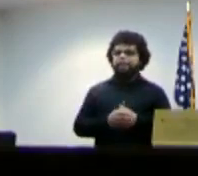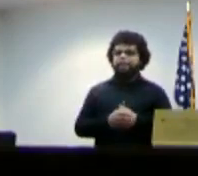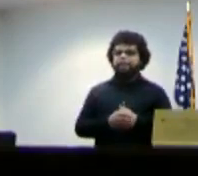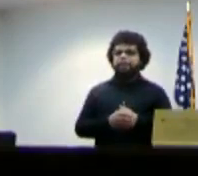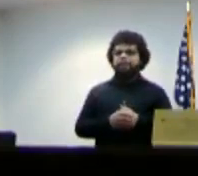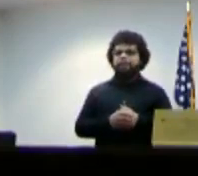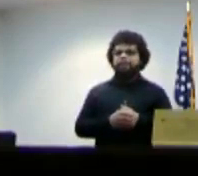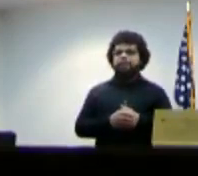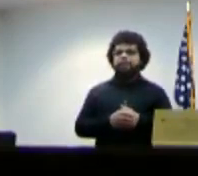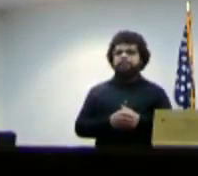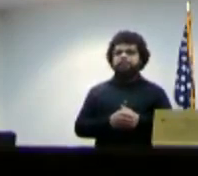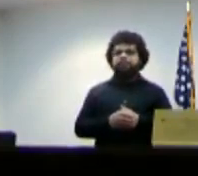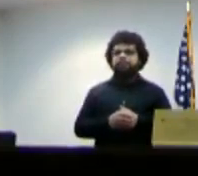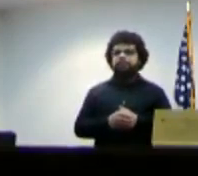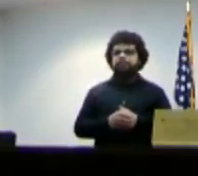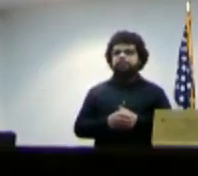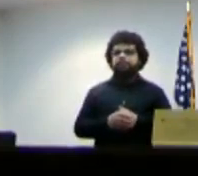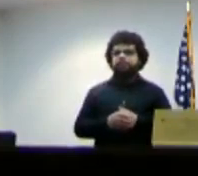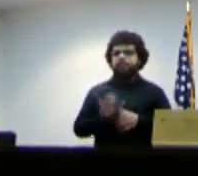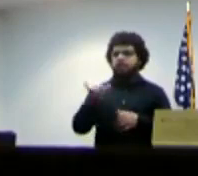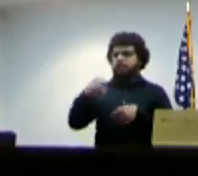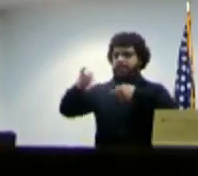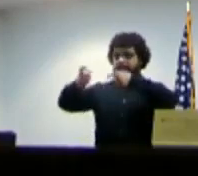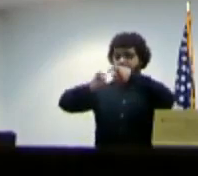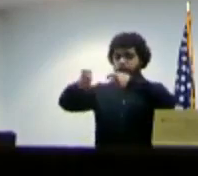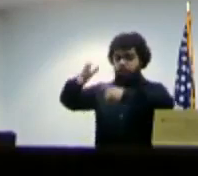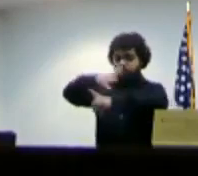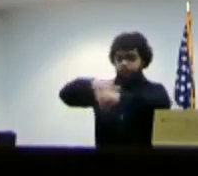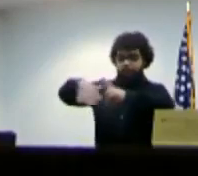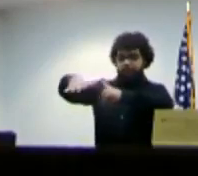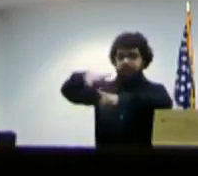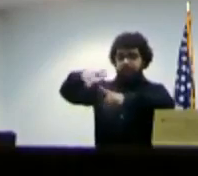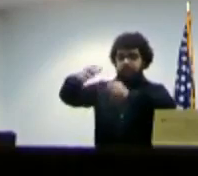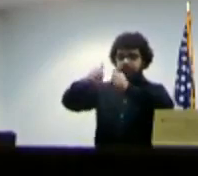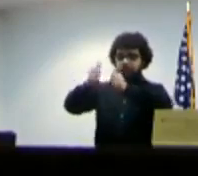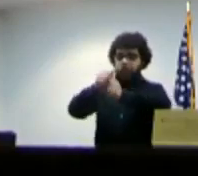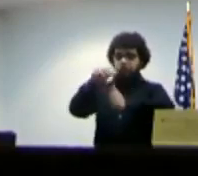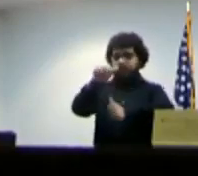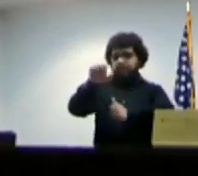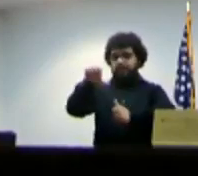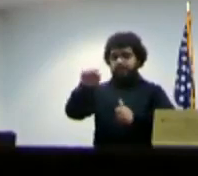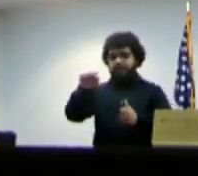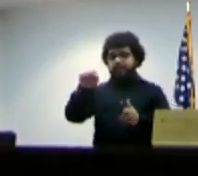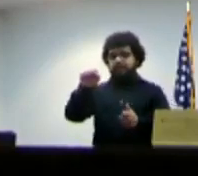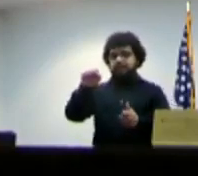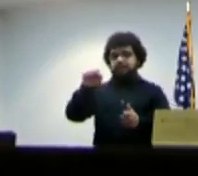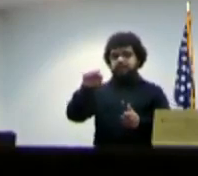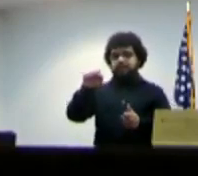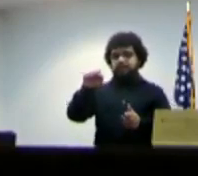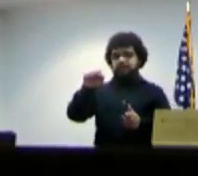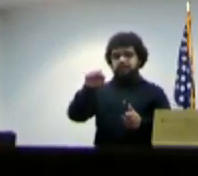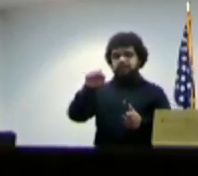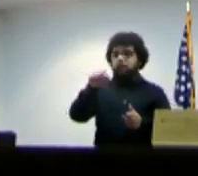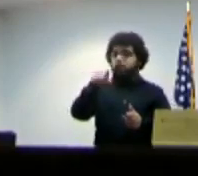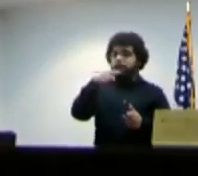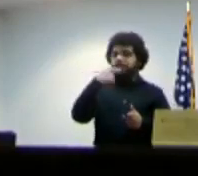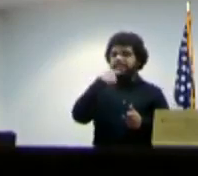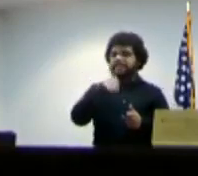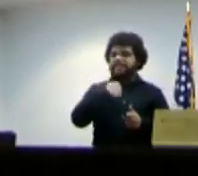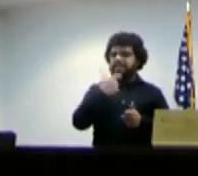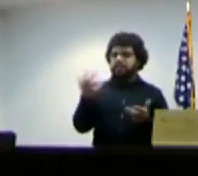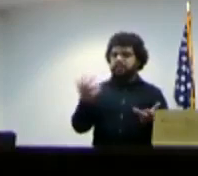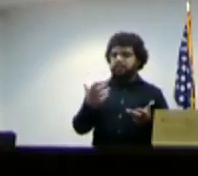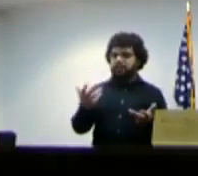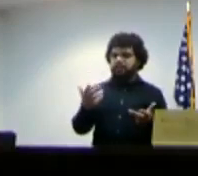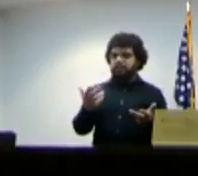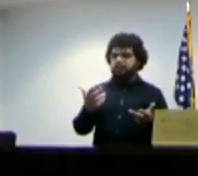la cuestión de la regulación ambiental en cuanto a AES, lo que entendí que usted nos dijo es que